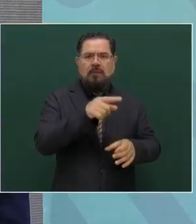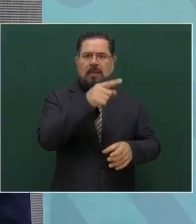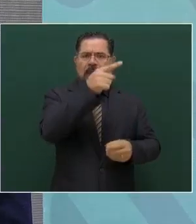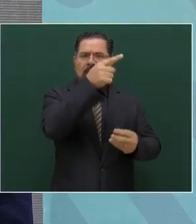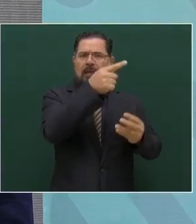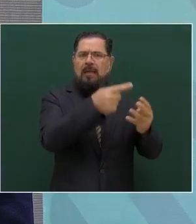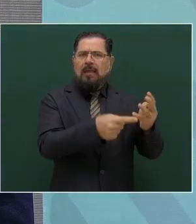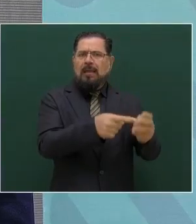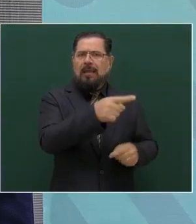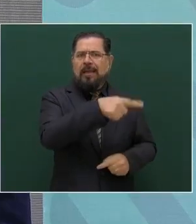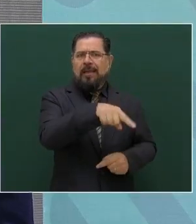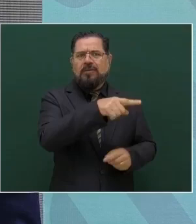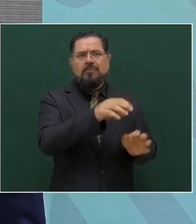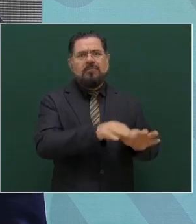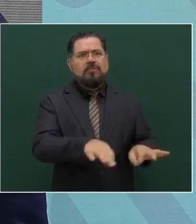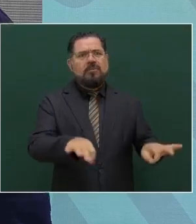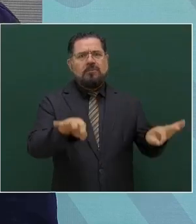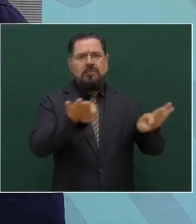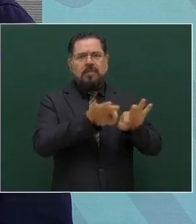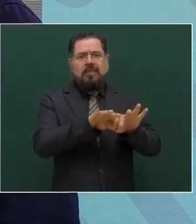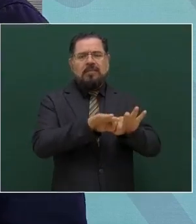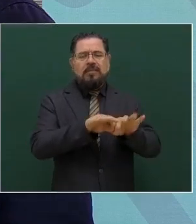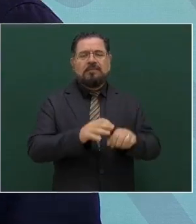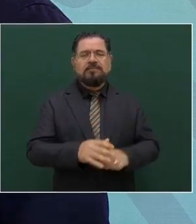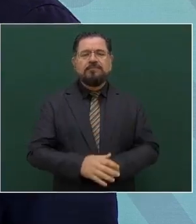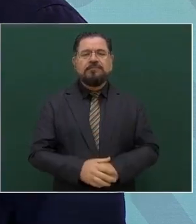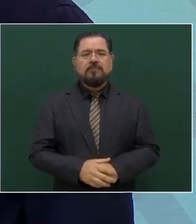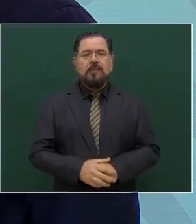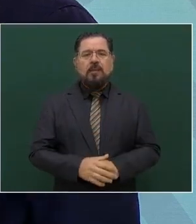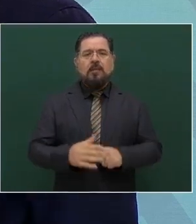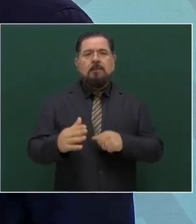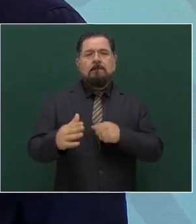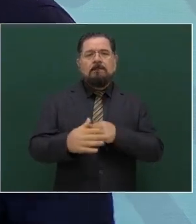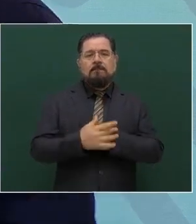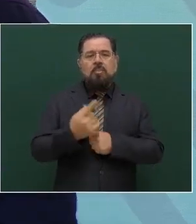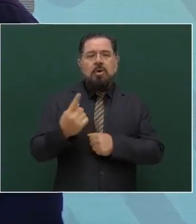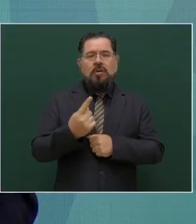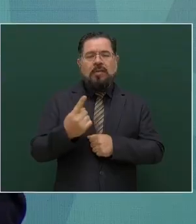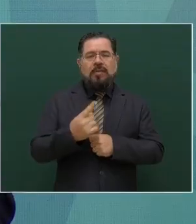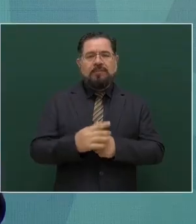importantes, porque a presuntos